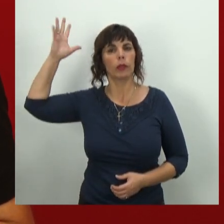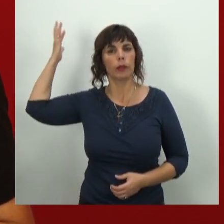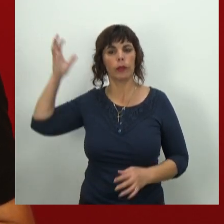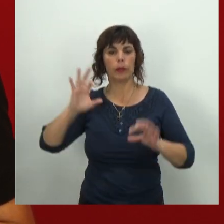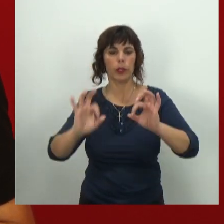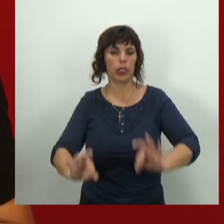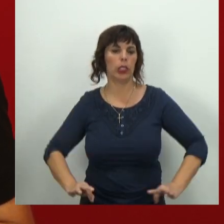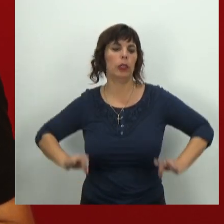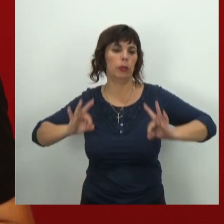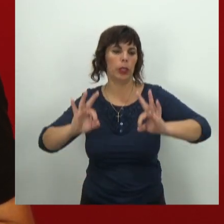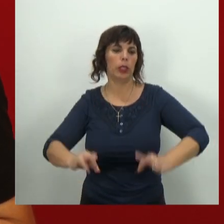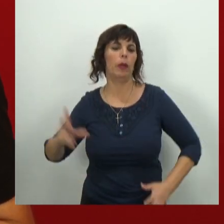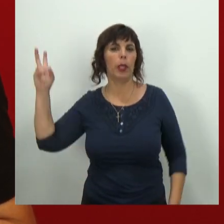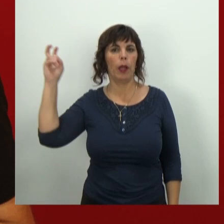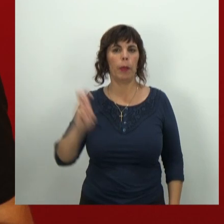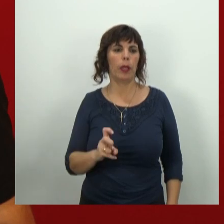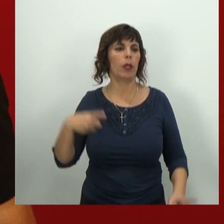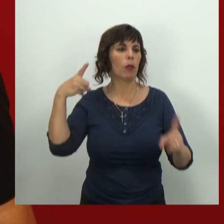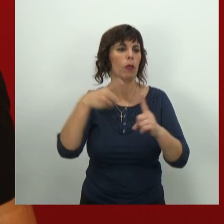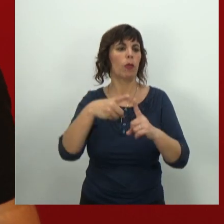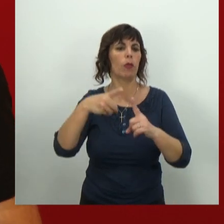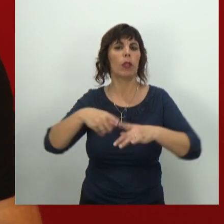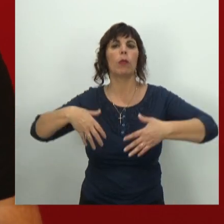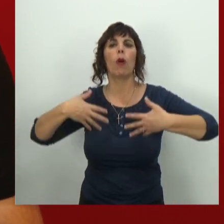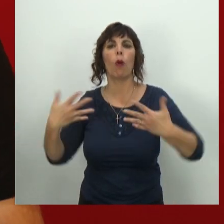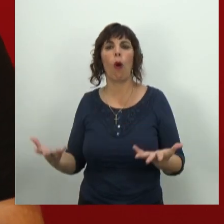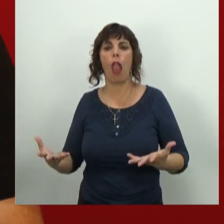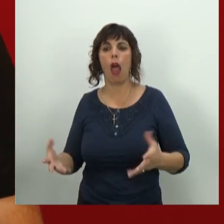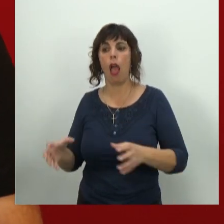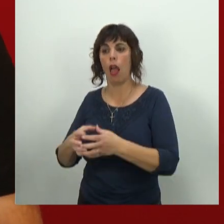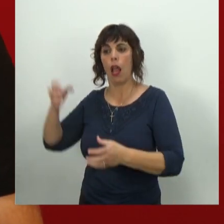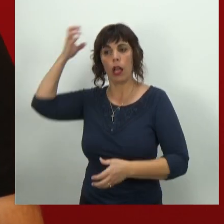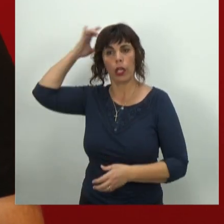a destruir el reino de Satanás.